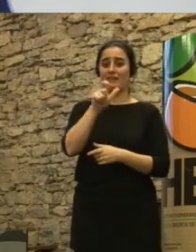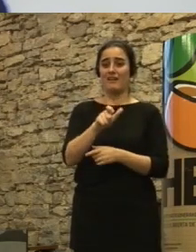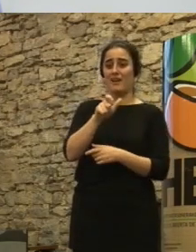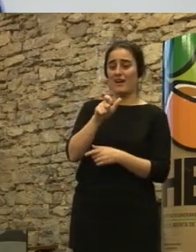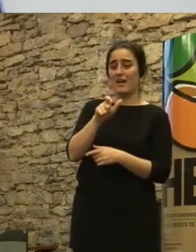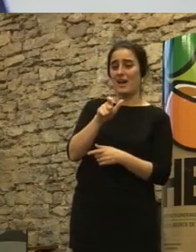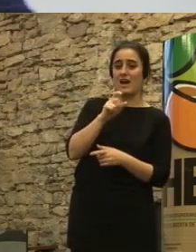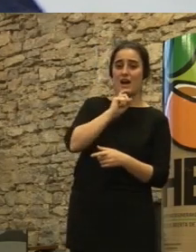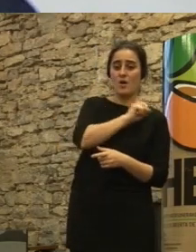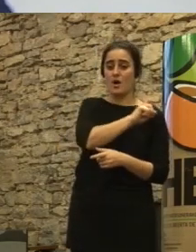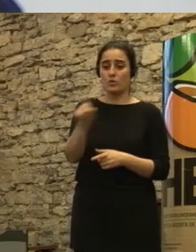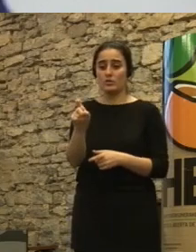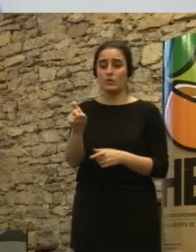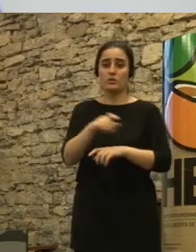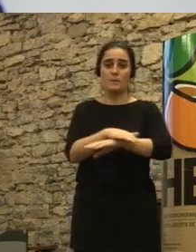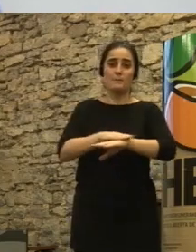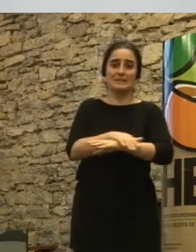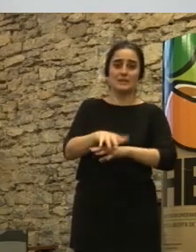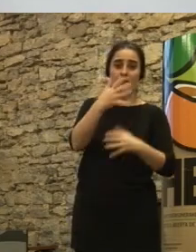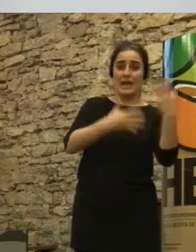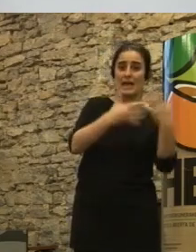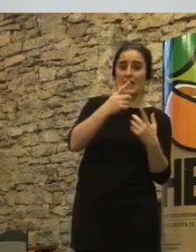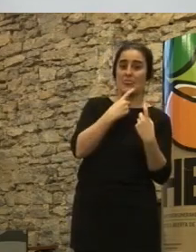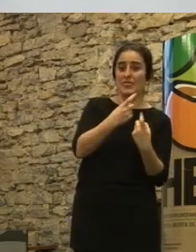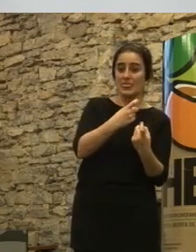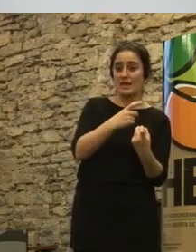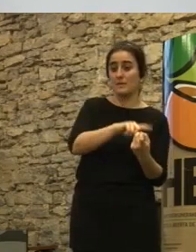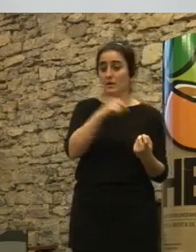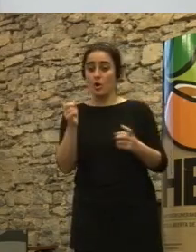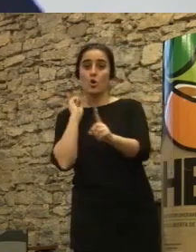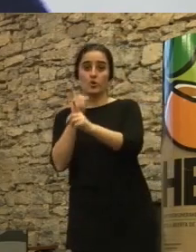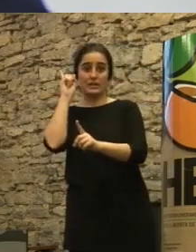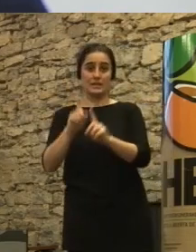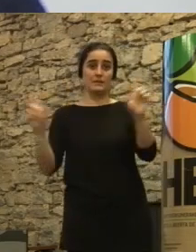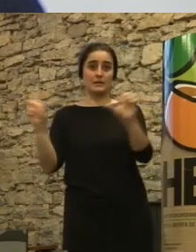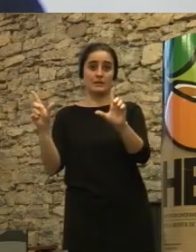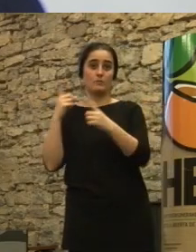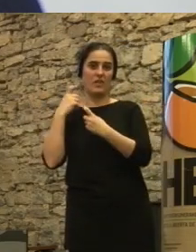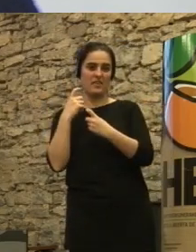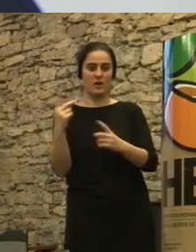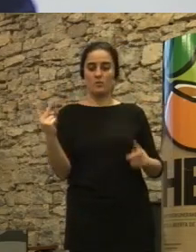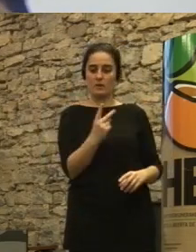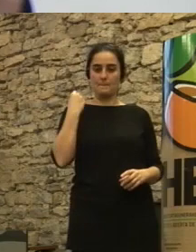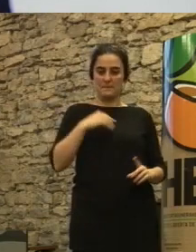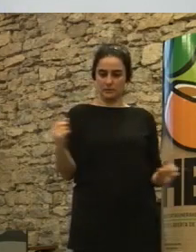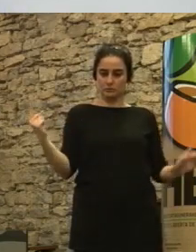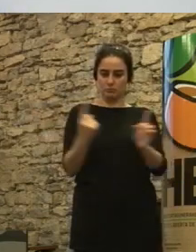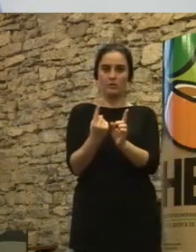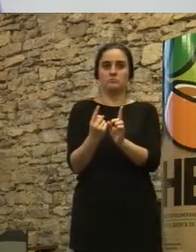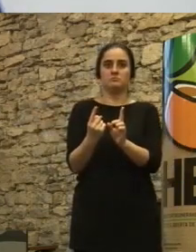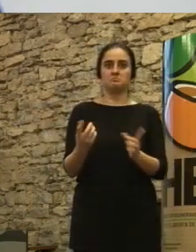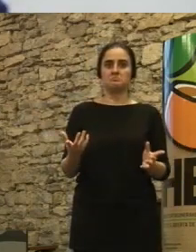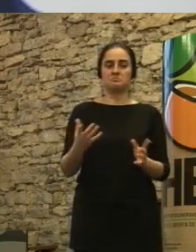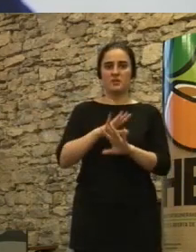es el Ministerio de Hacienda, que nos representa a nosotros por medio del Consejo, y el acusado es el Ministerio de Hacienda, que es Televisión Española, que nos parece como absurdo. Entonces, bueno, con eso hay como una gran gama,